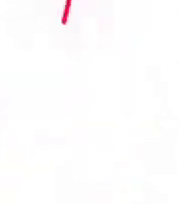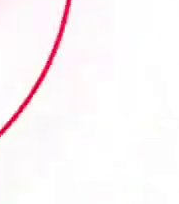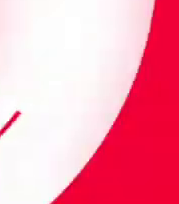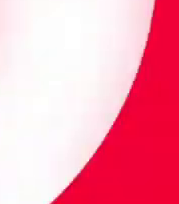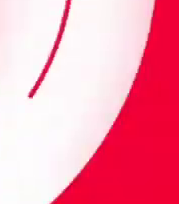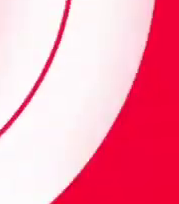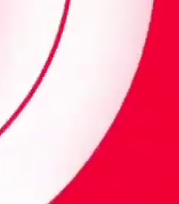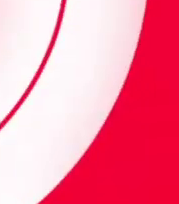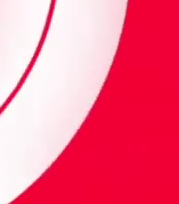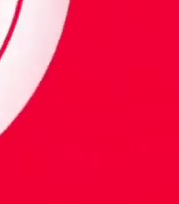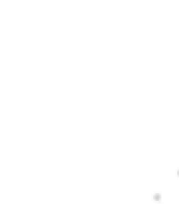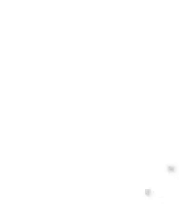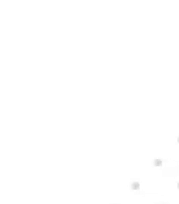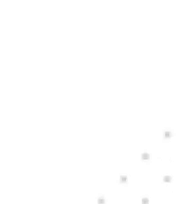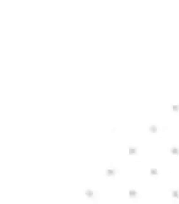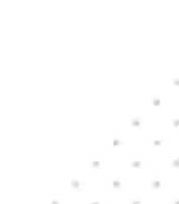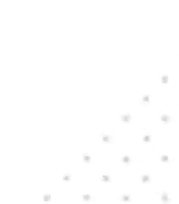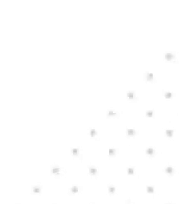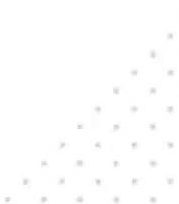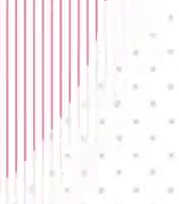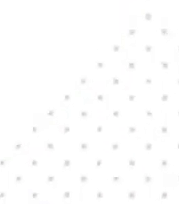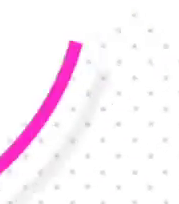moverlo!